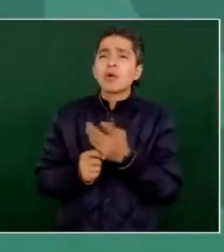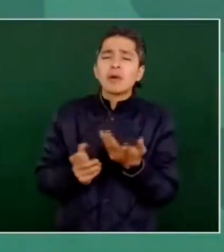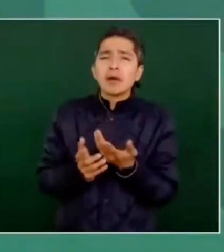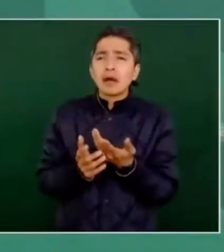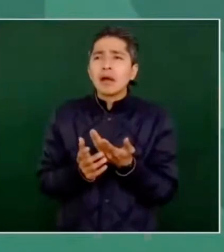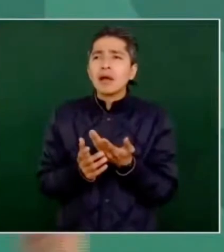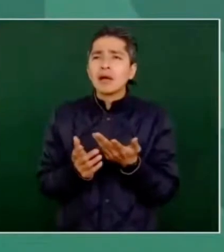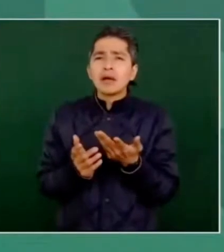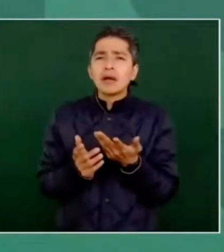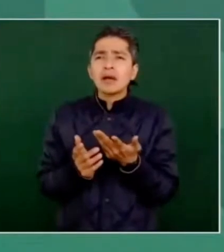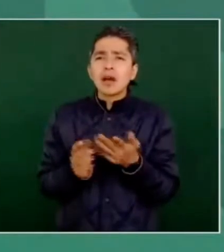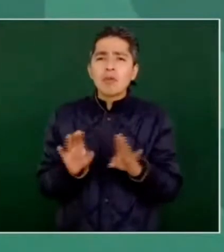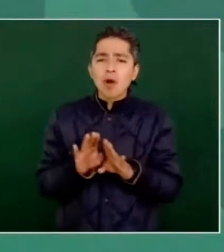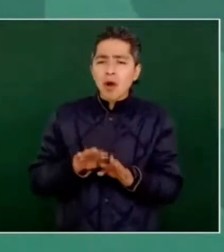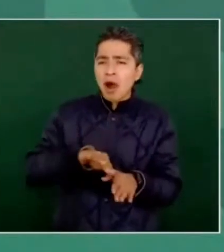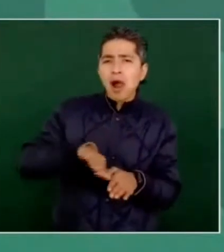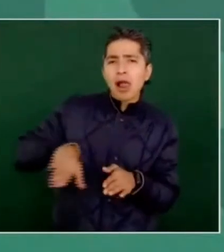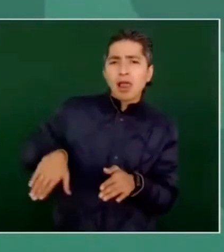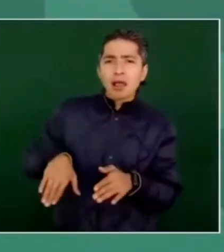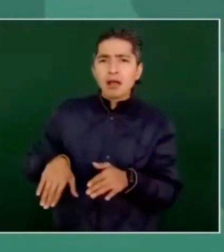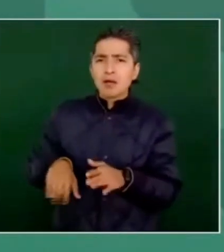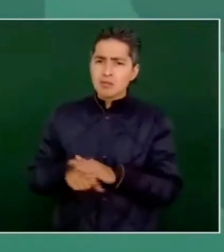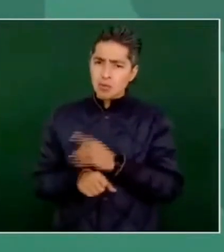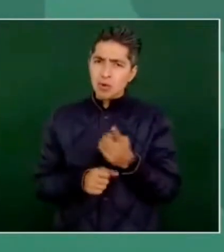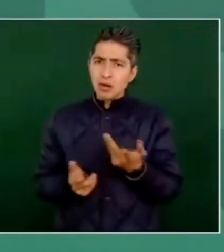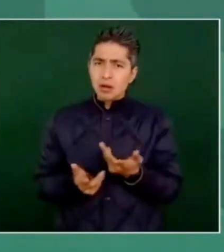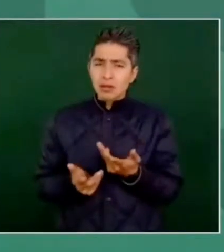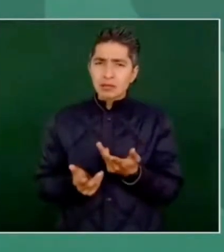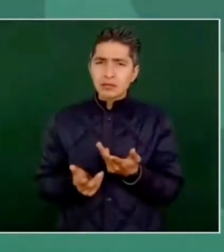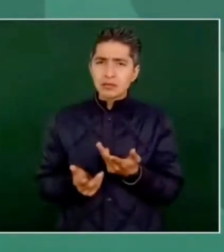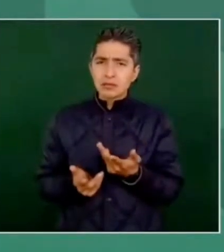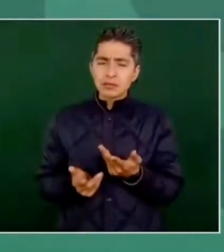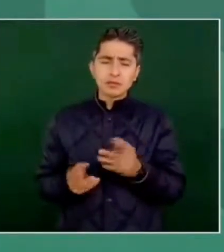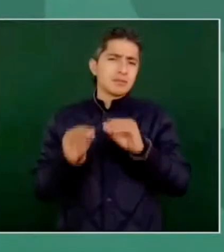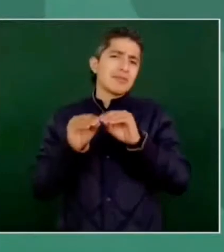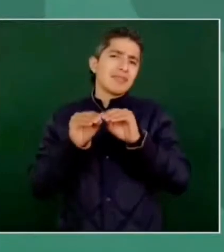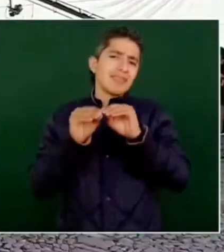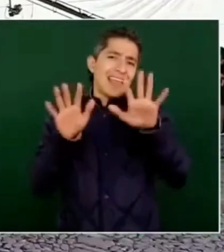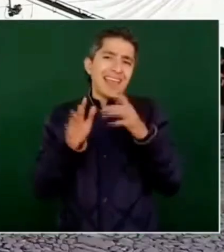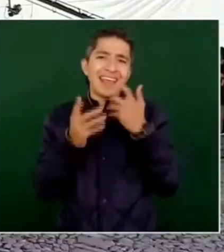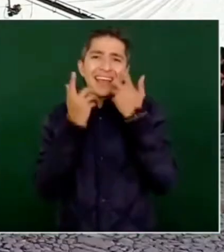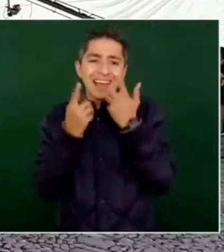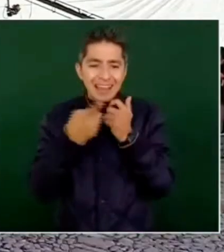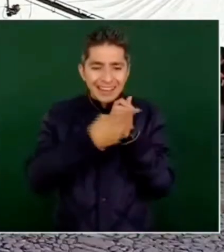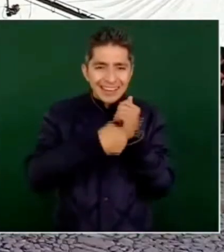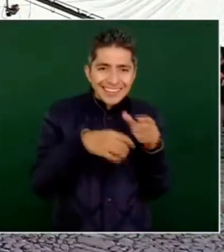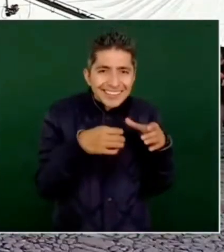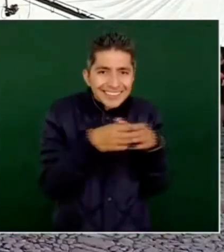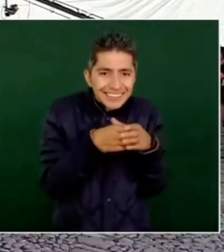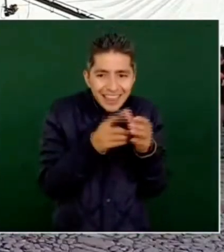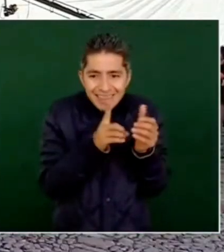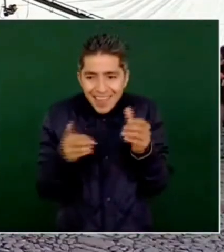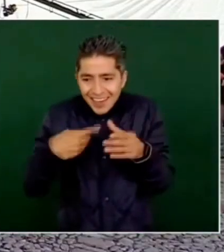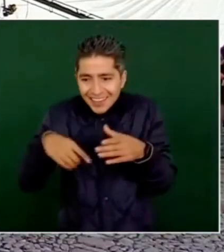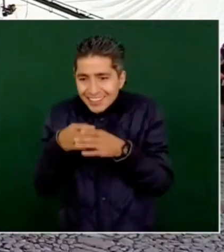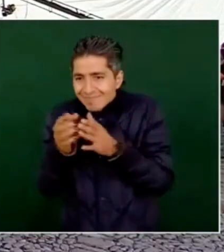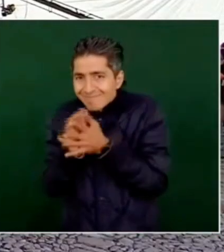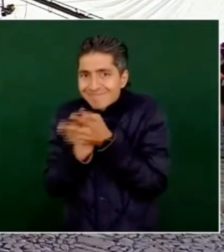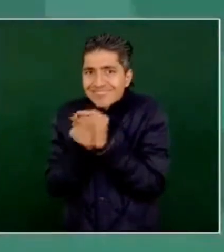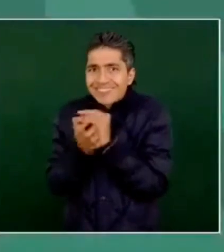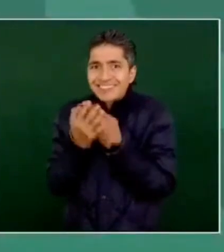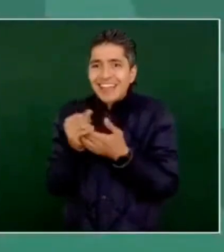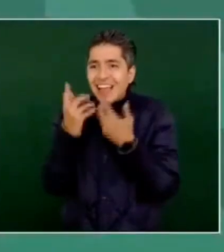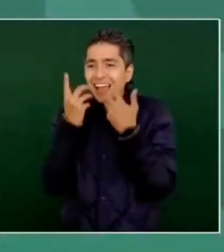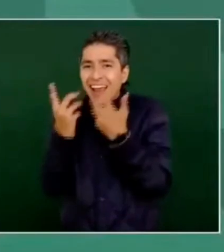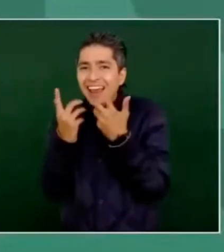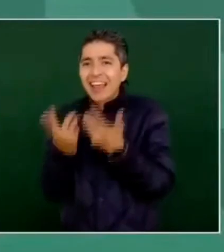Los van a hacer a un lado. Claro que quisieran los del bloque conservador y López Dóriga